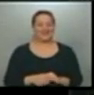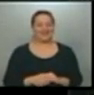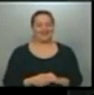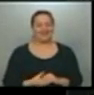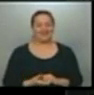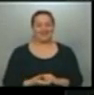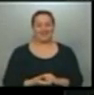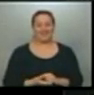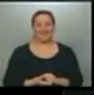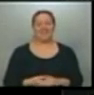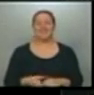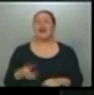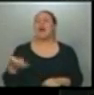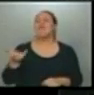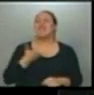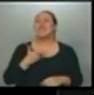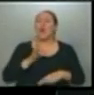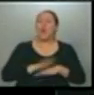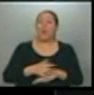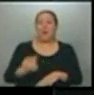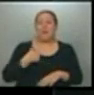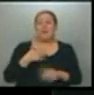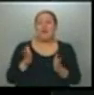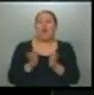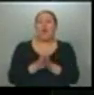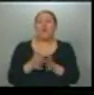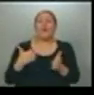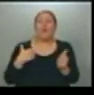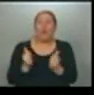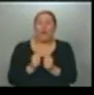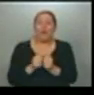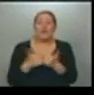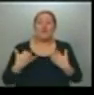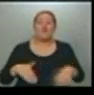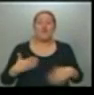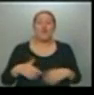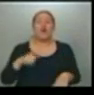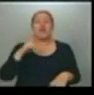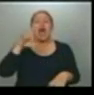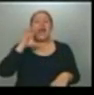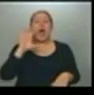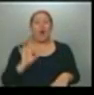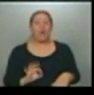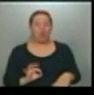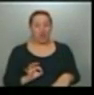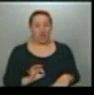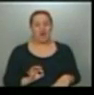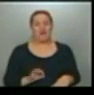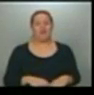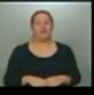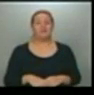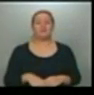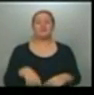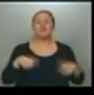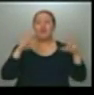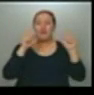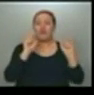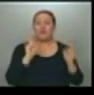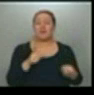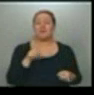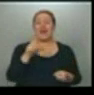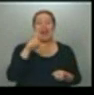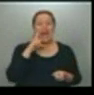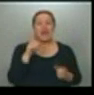No, falta que le digas, te juntás con Claudio y te desconozco, Dani. Estas son las fotos. Te estás llevando por mal camino. Las fotos osadas de Lali Espósito en la